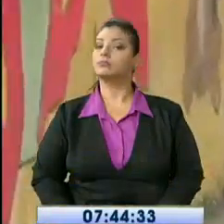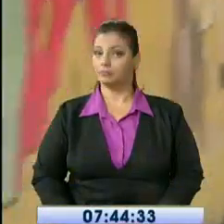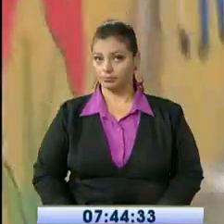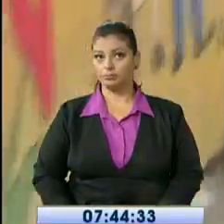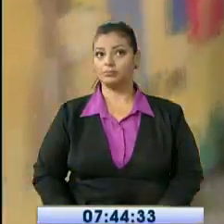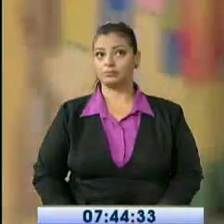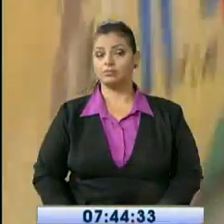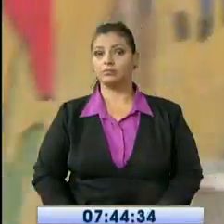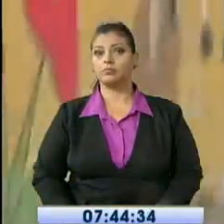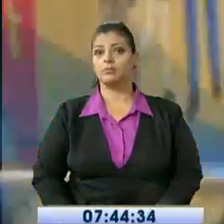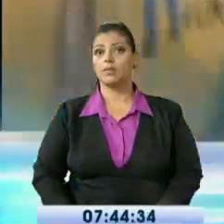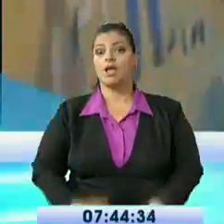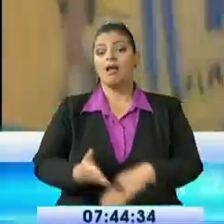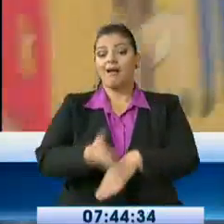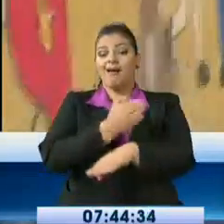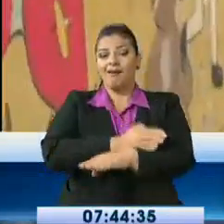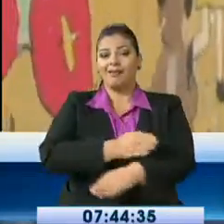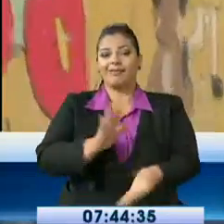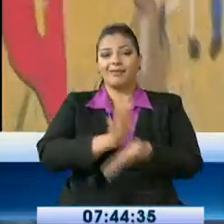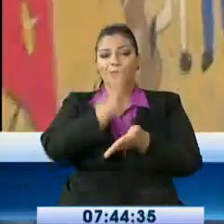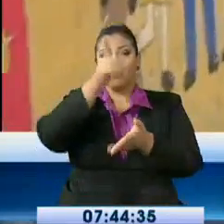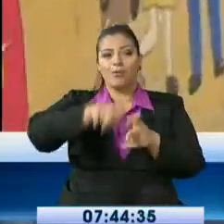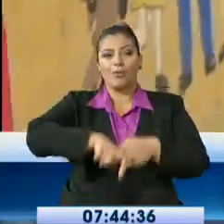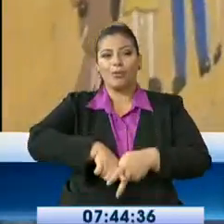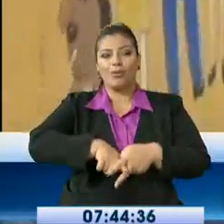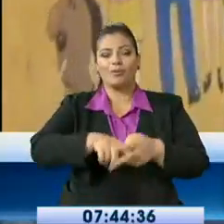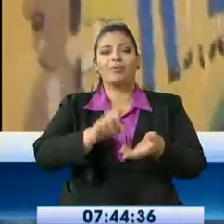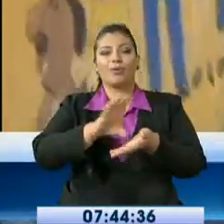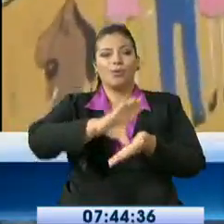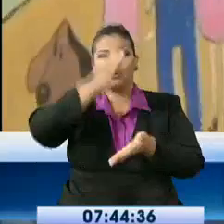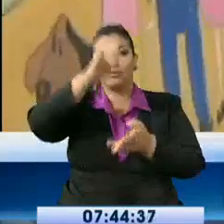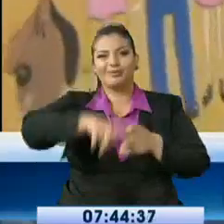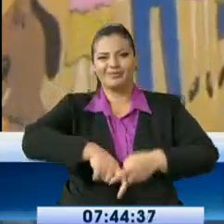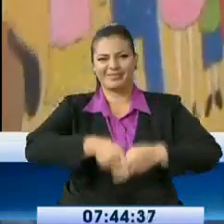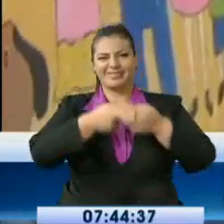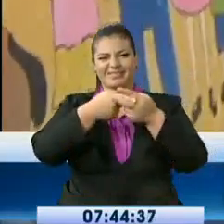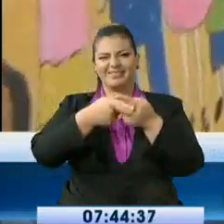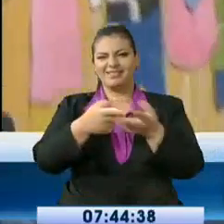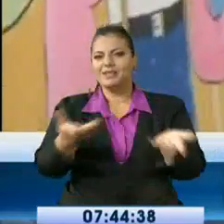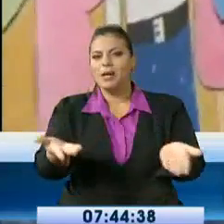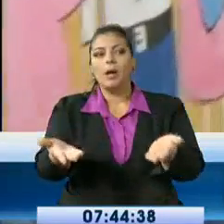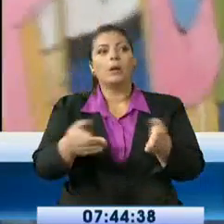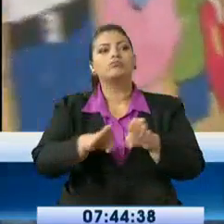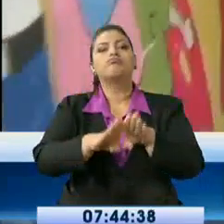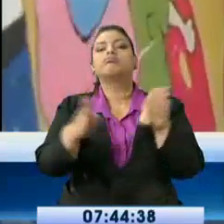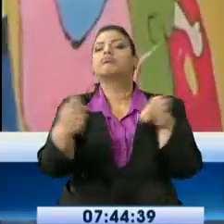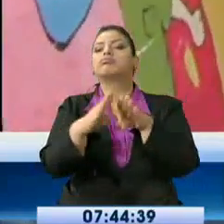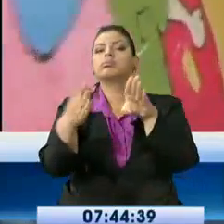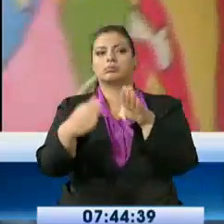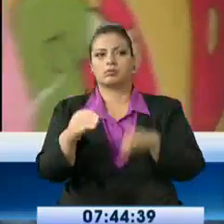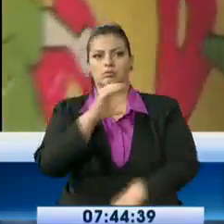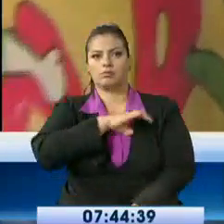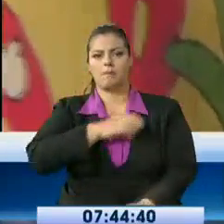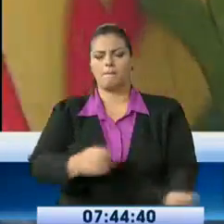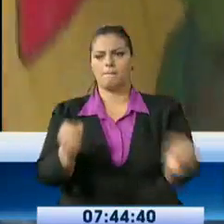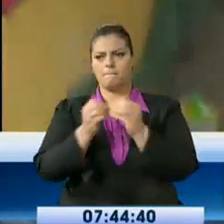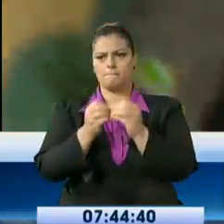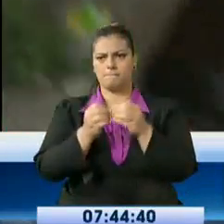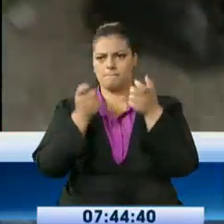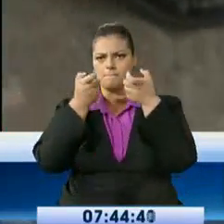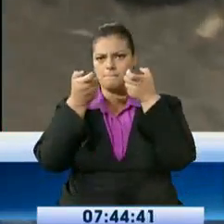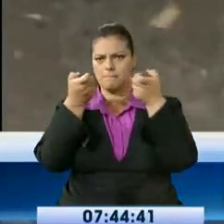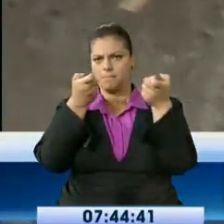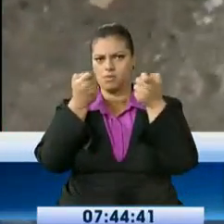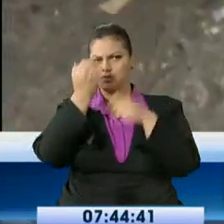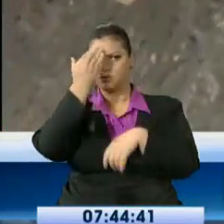La Policía Nacional incrementó los controles en las afueras de los establecimientos educativos en Guayaquil. El objetivo es evitar la